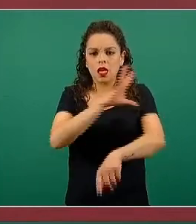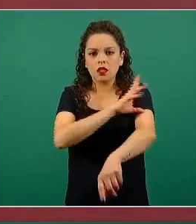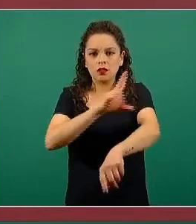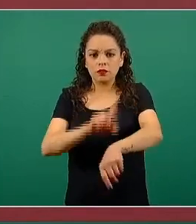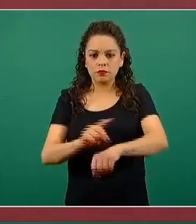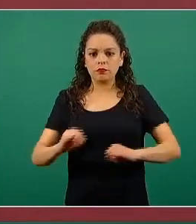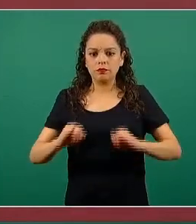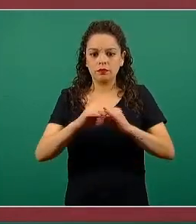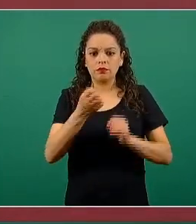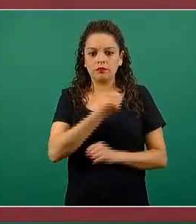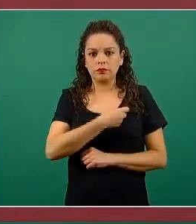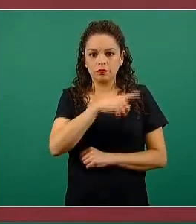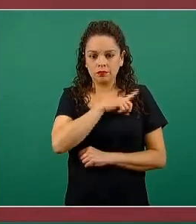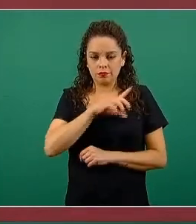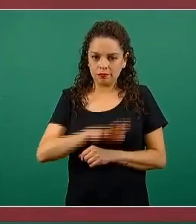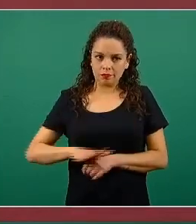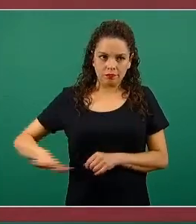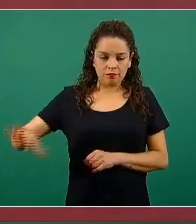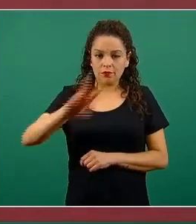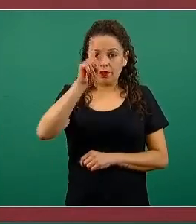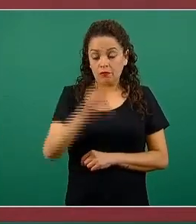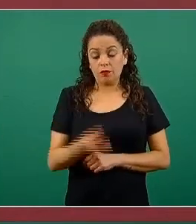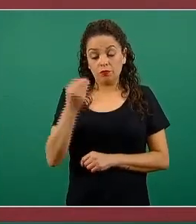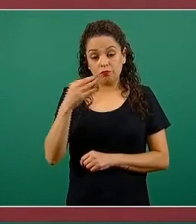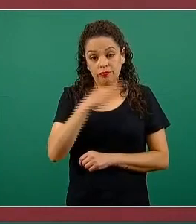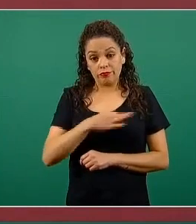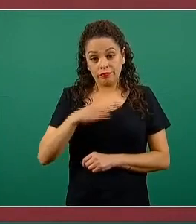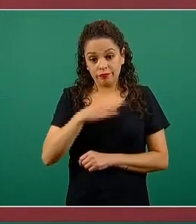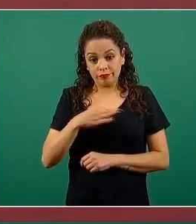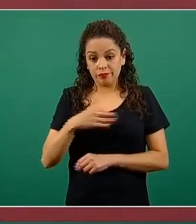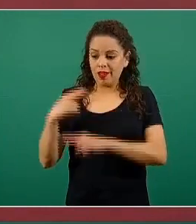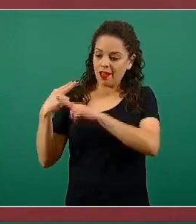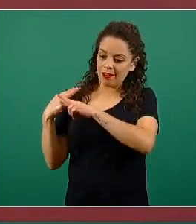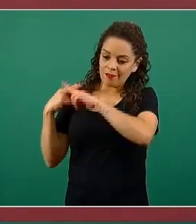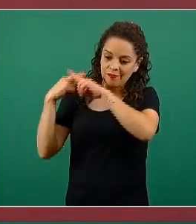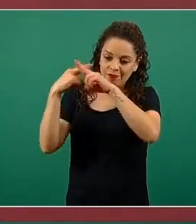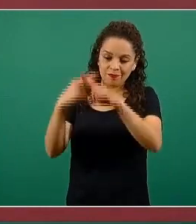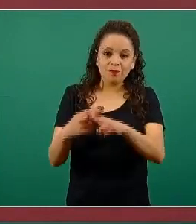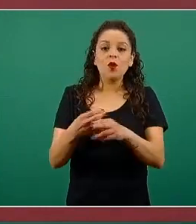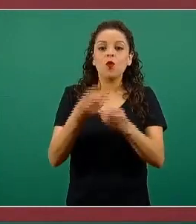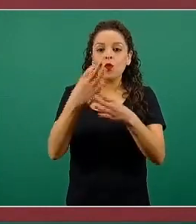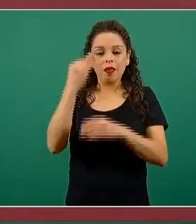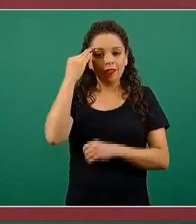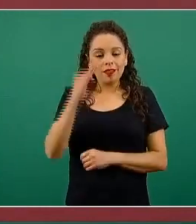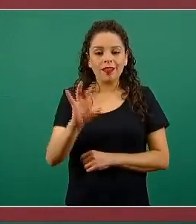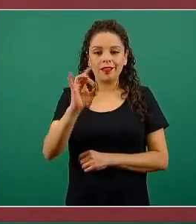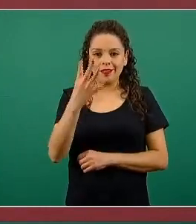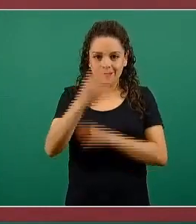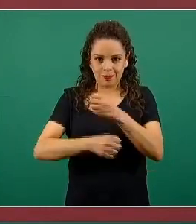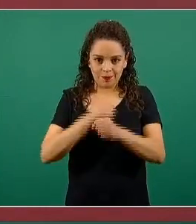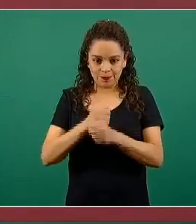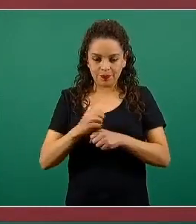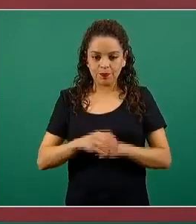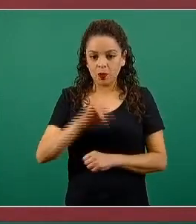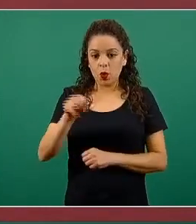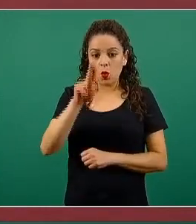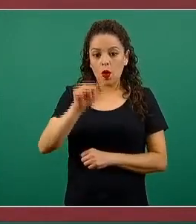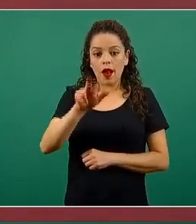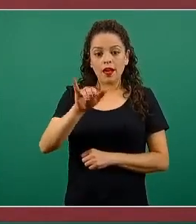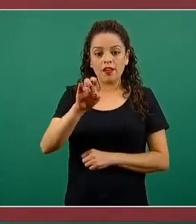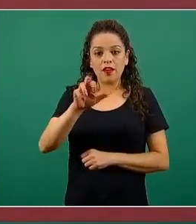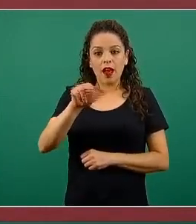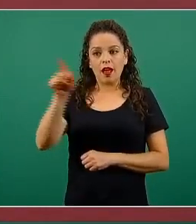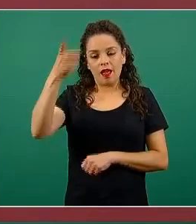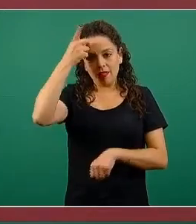quien le volvemos a felicitar en su aniversario 34, Juan Rivera Domarco, director